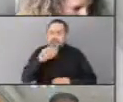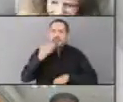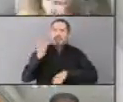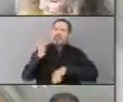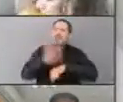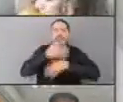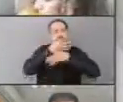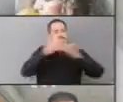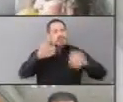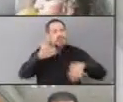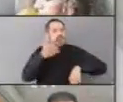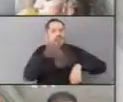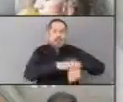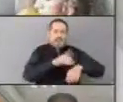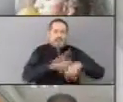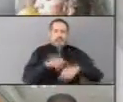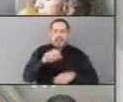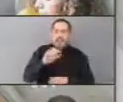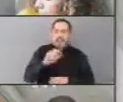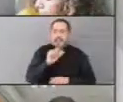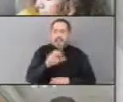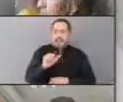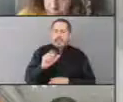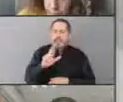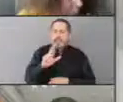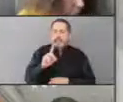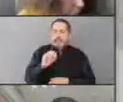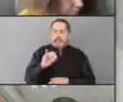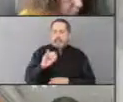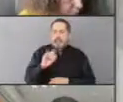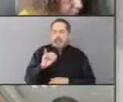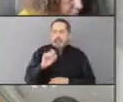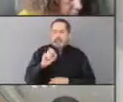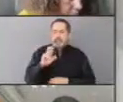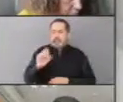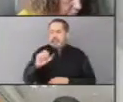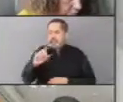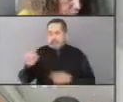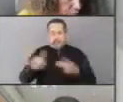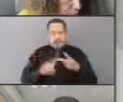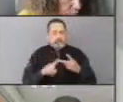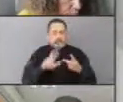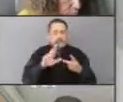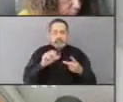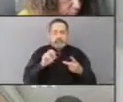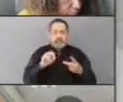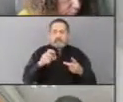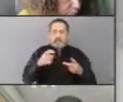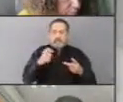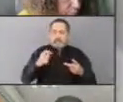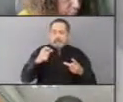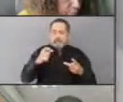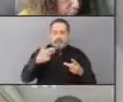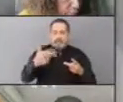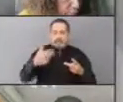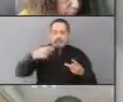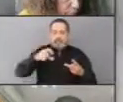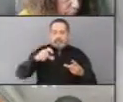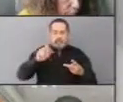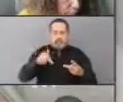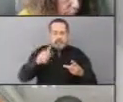Cadena Radiodifusora Mexicana SADCB, Radio XHQK San Luis Potosí,